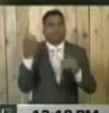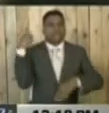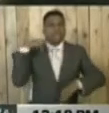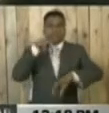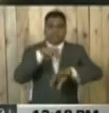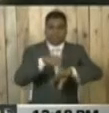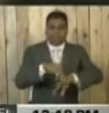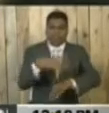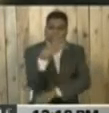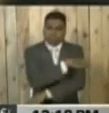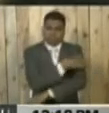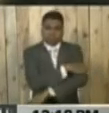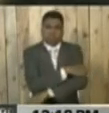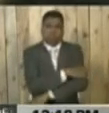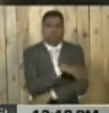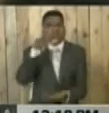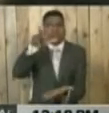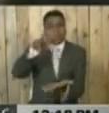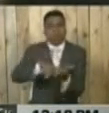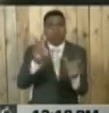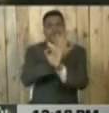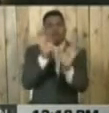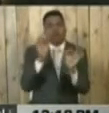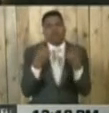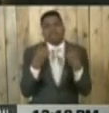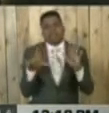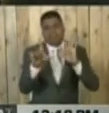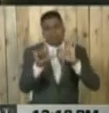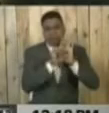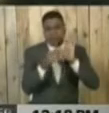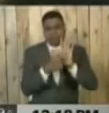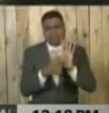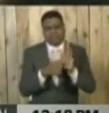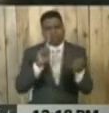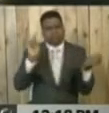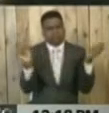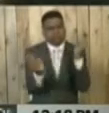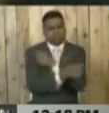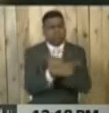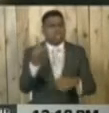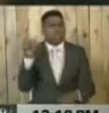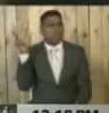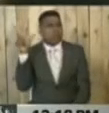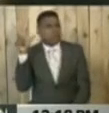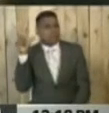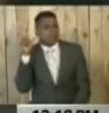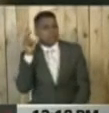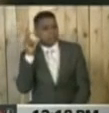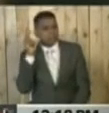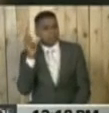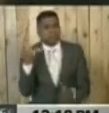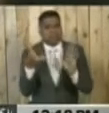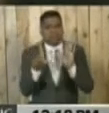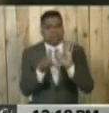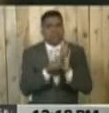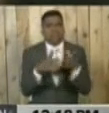espúrea, esta ley que se aprobó de manera ilegal al convertir la actividad de telecomunicaciones en una materia